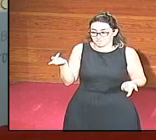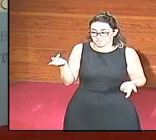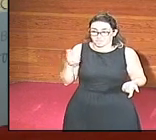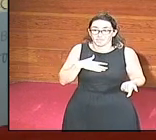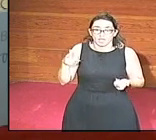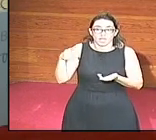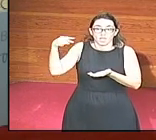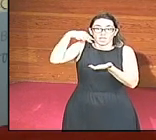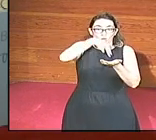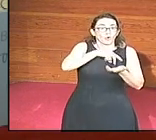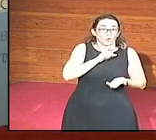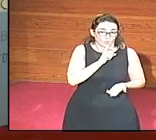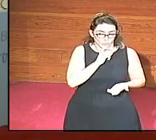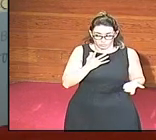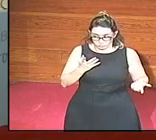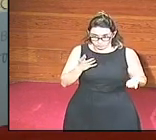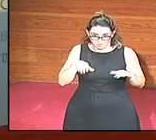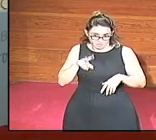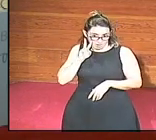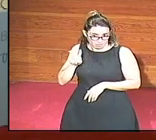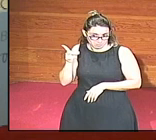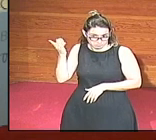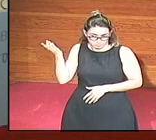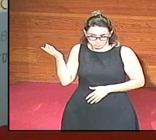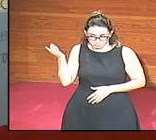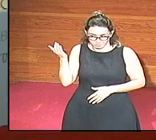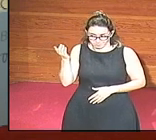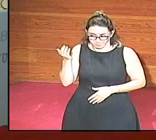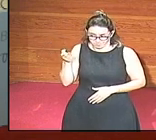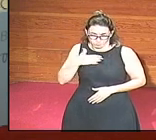pero bueno, el caso es que ahí estaban y hablaban ruso.